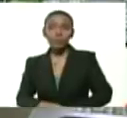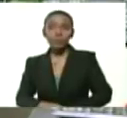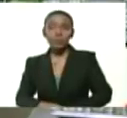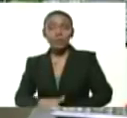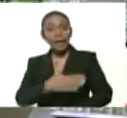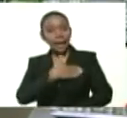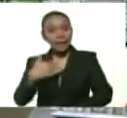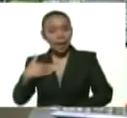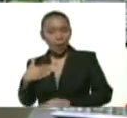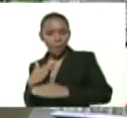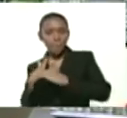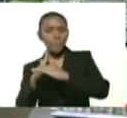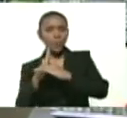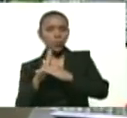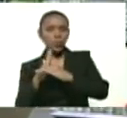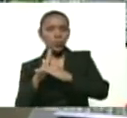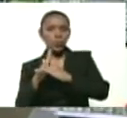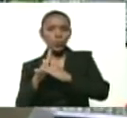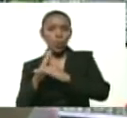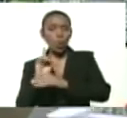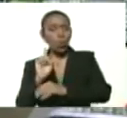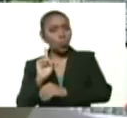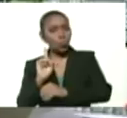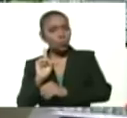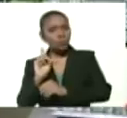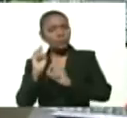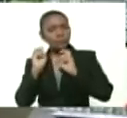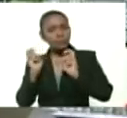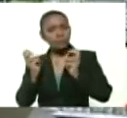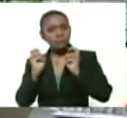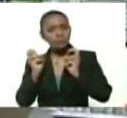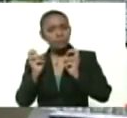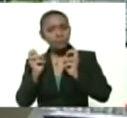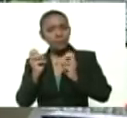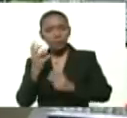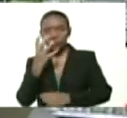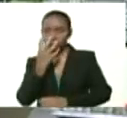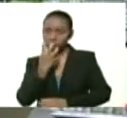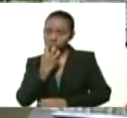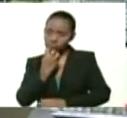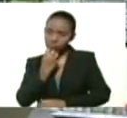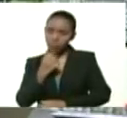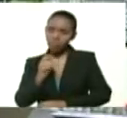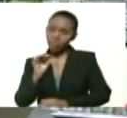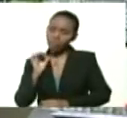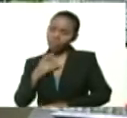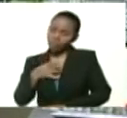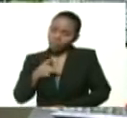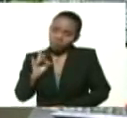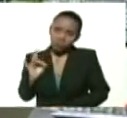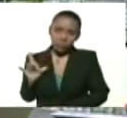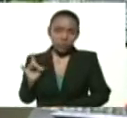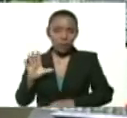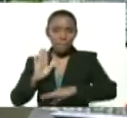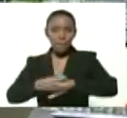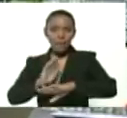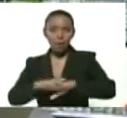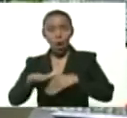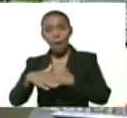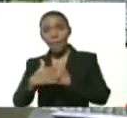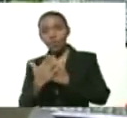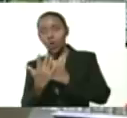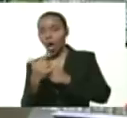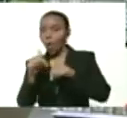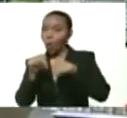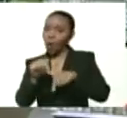quiero detenerme en un hecho triste, lamentable. que ocurrió en la madrugada de